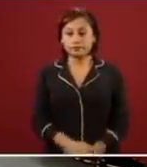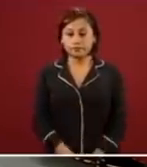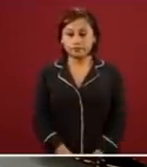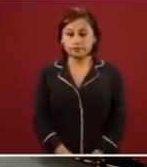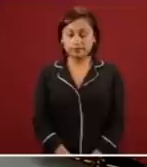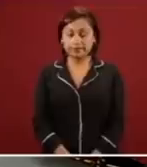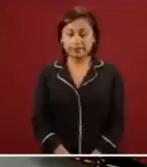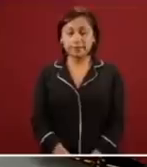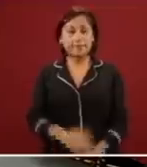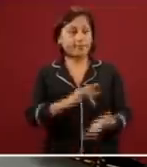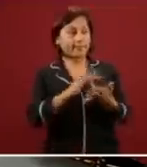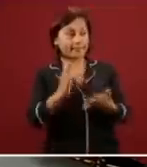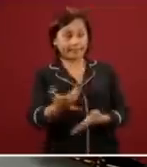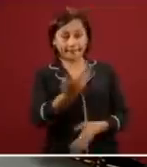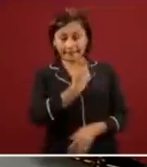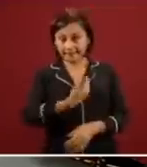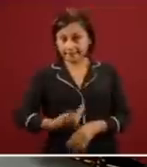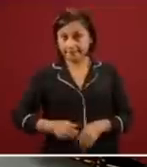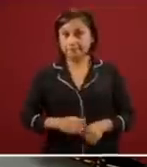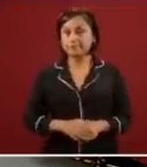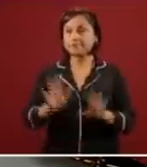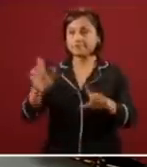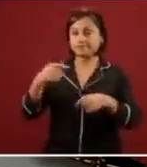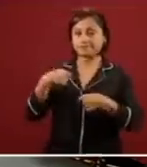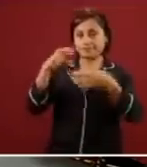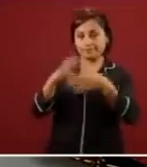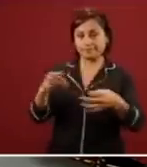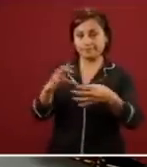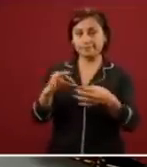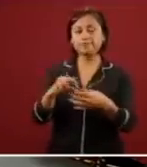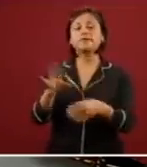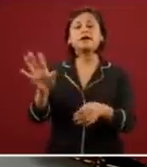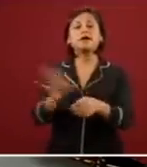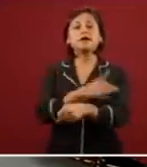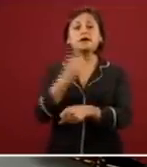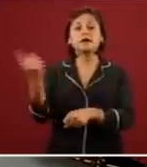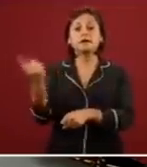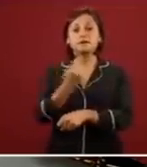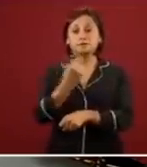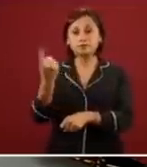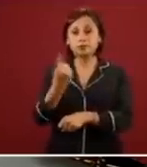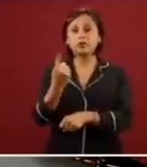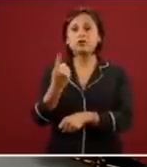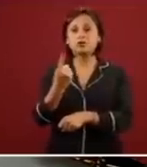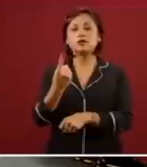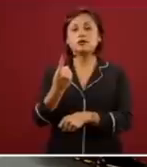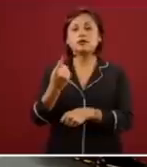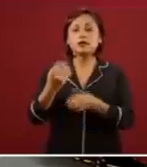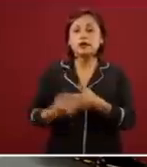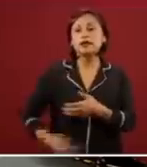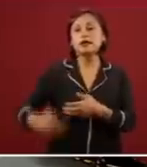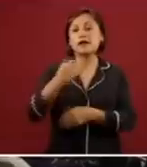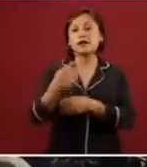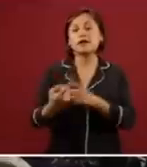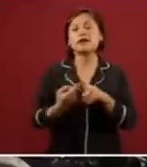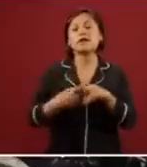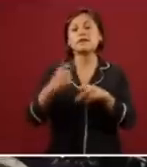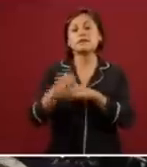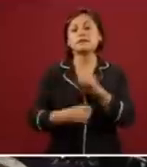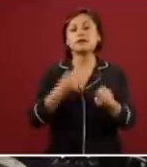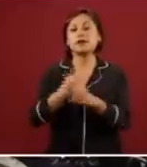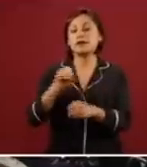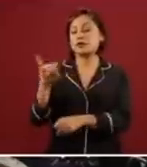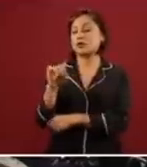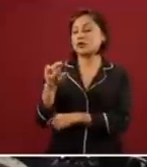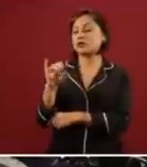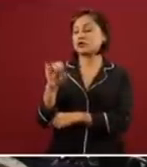Gracias, señor presidente. Solo para comentar, porque justamente parte de las actividades de este arranque de año con Jesús Ramírez, hemos